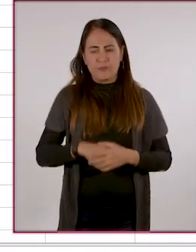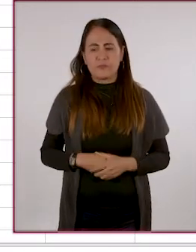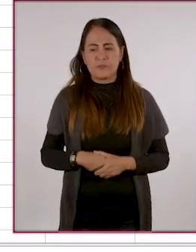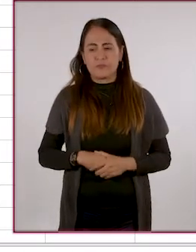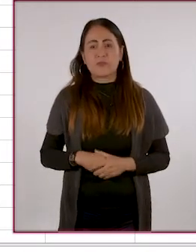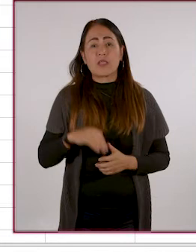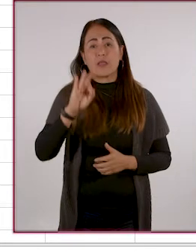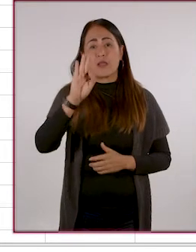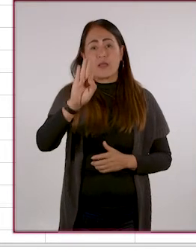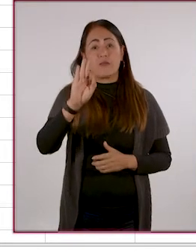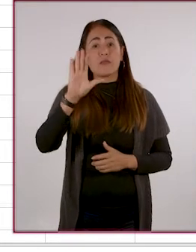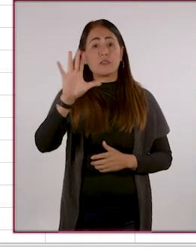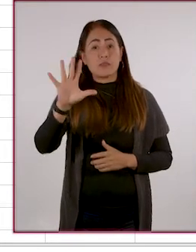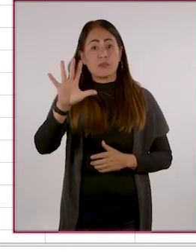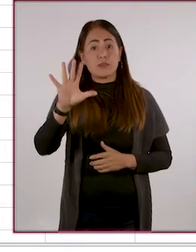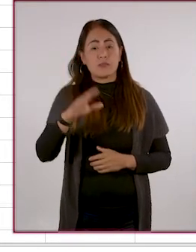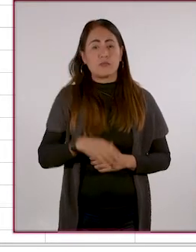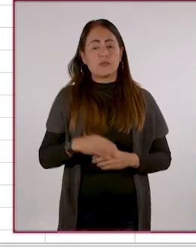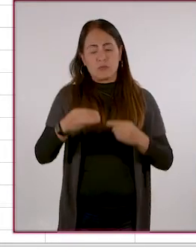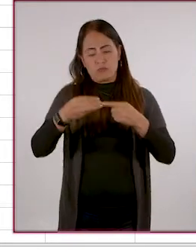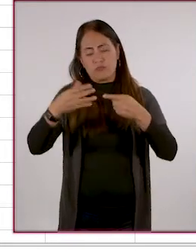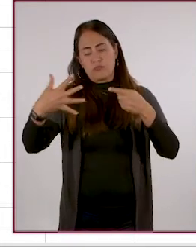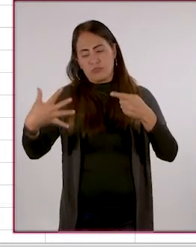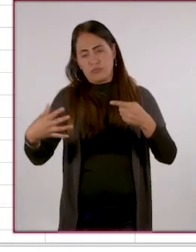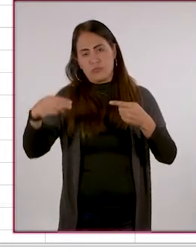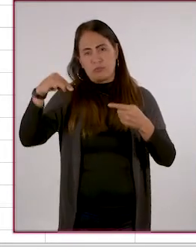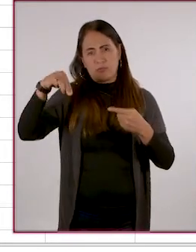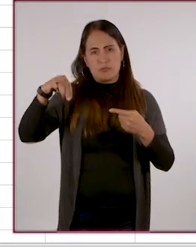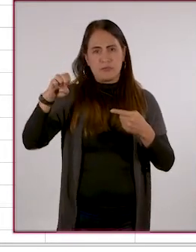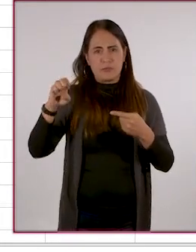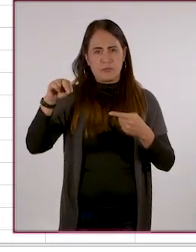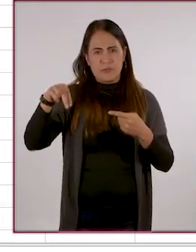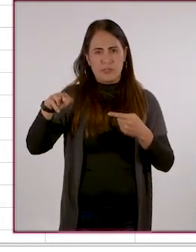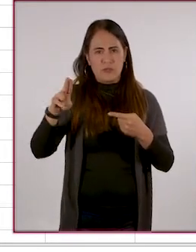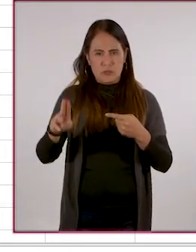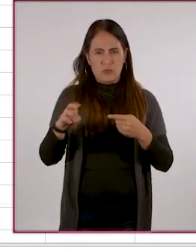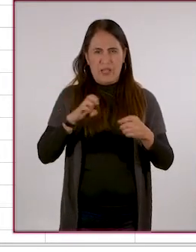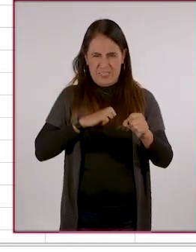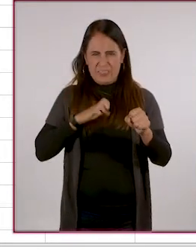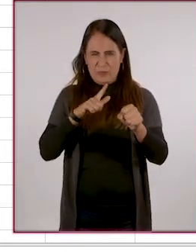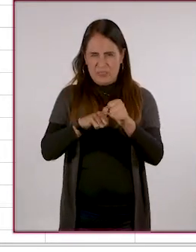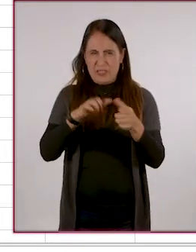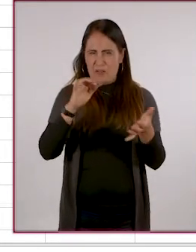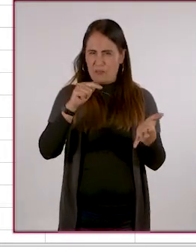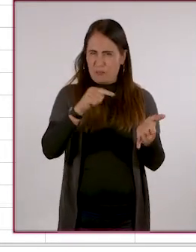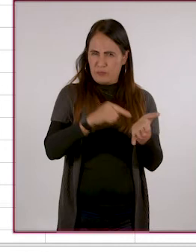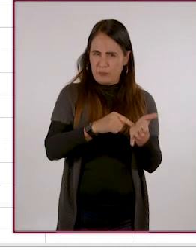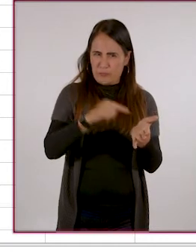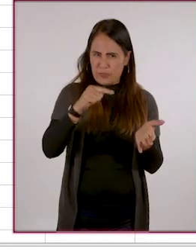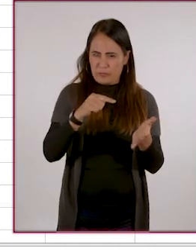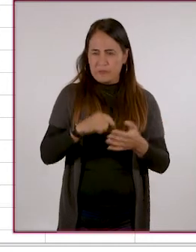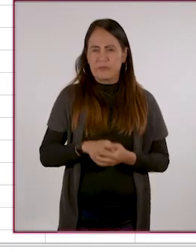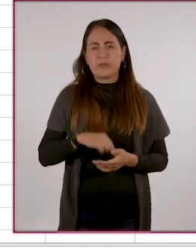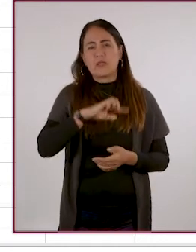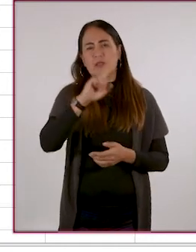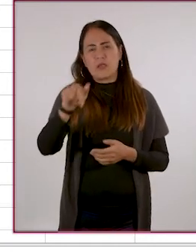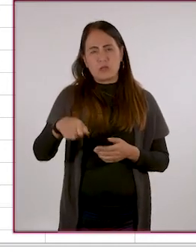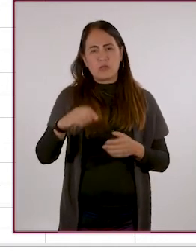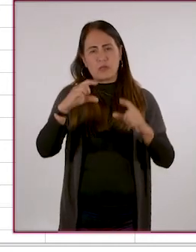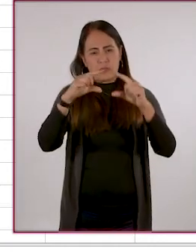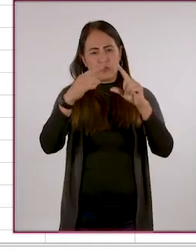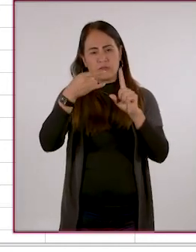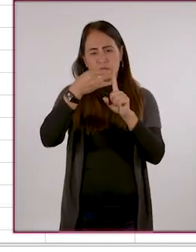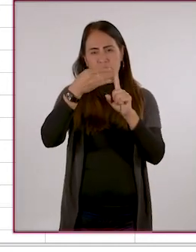Seleccionamos la tecla F5, nos despliega un menú. Nos vamos al botón especial. Seleccionamos celdas